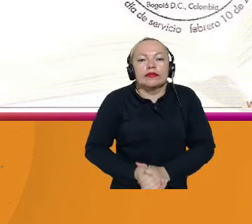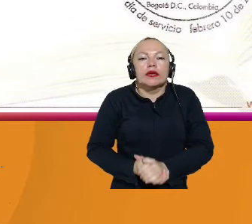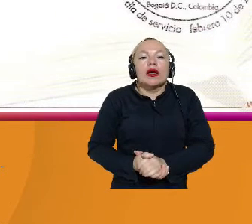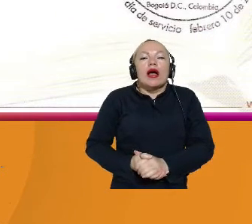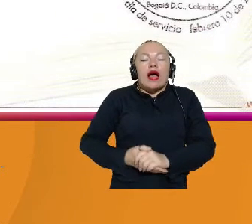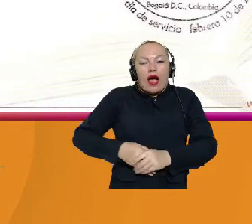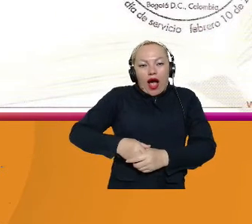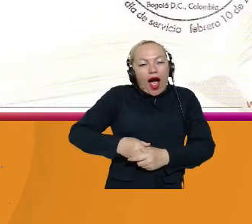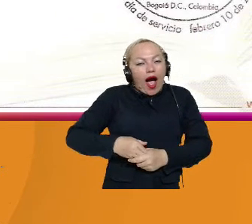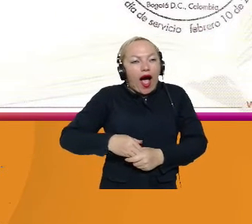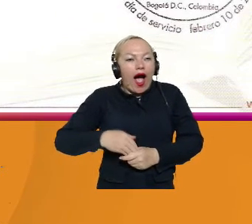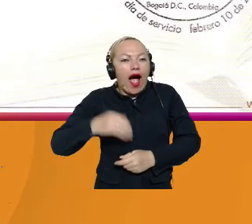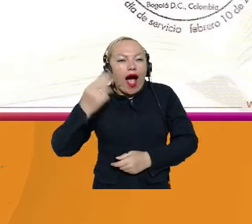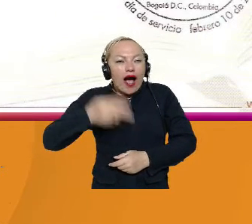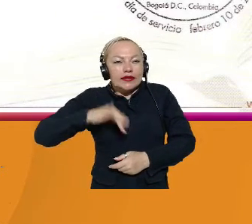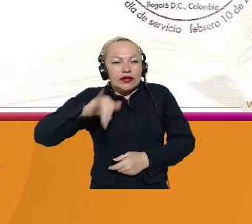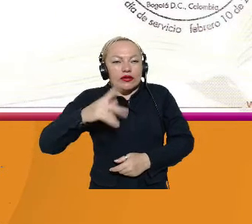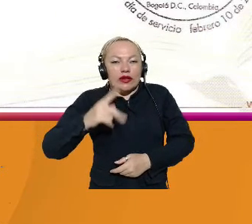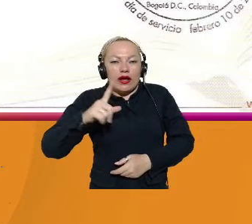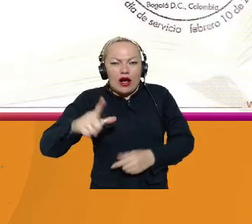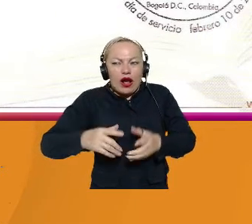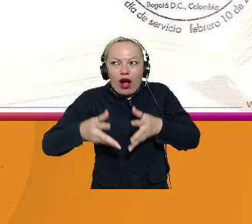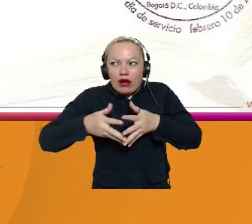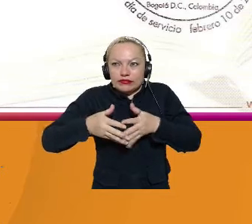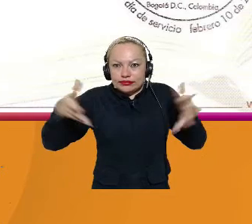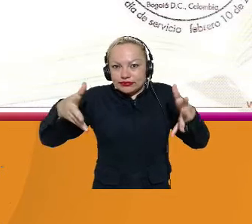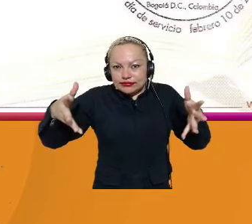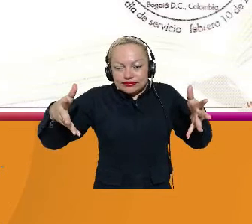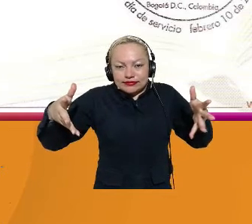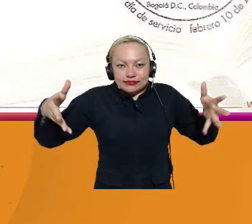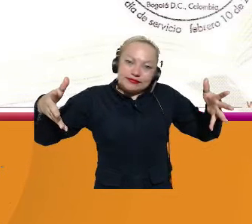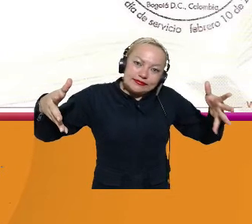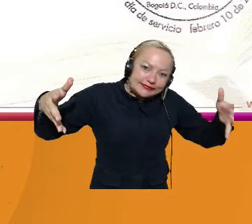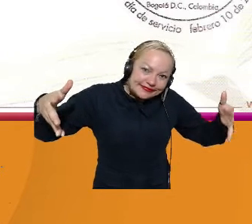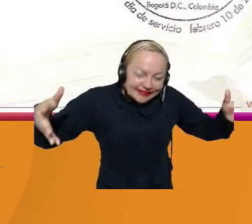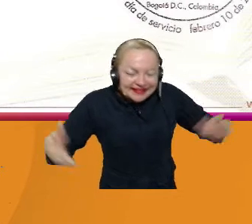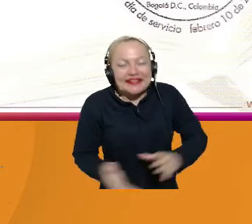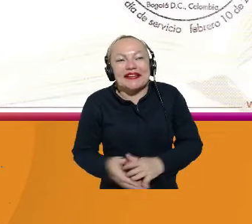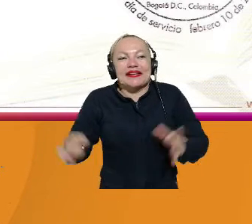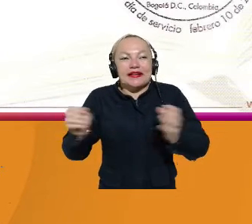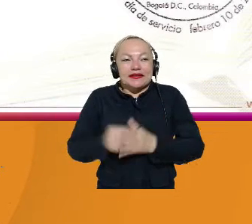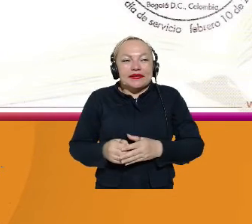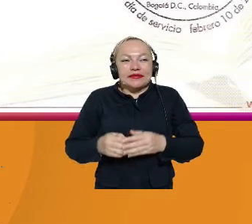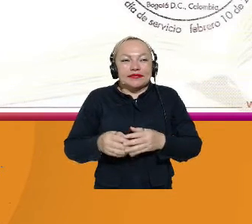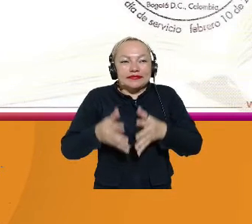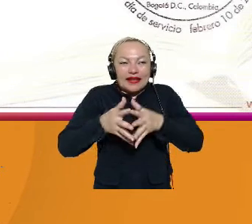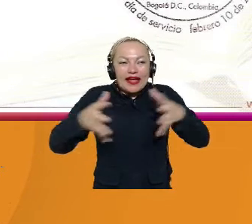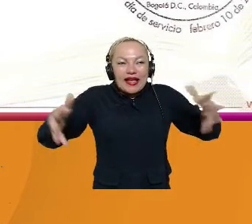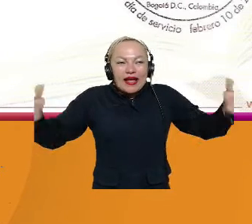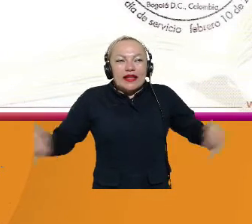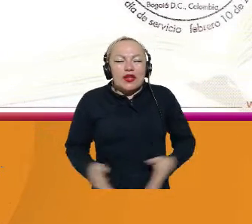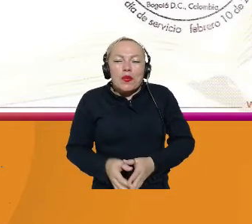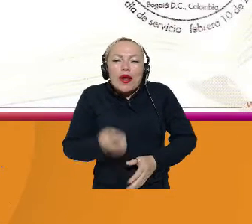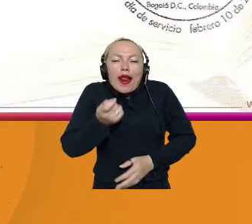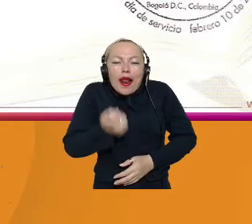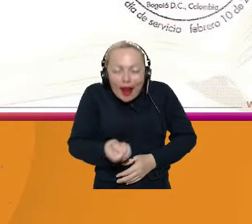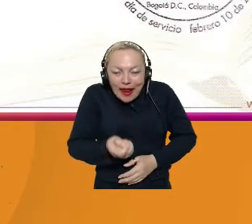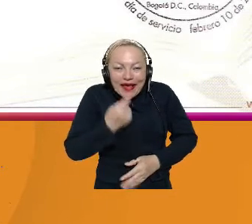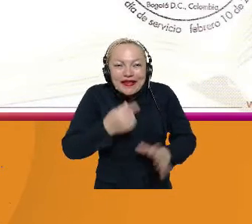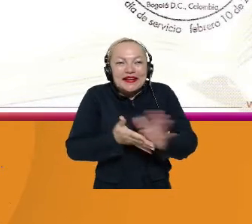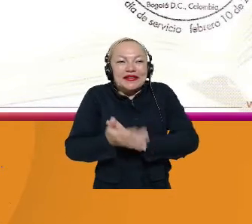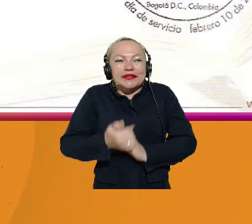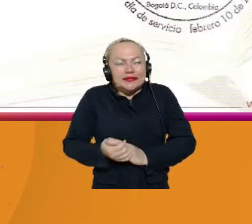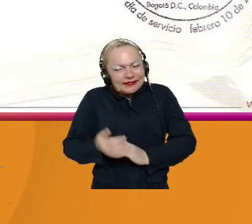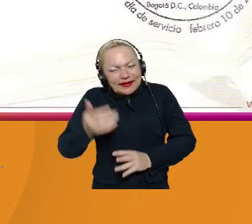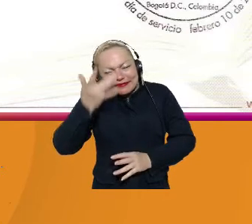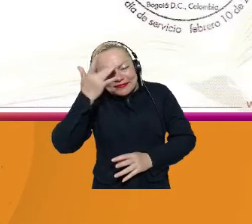HJCK, la emisora de la inmensa minoría. De la inmensa minoría, son muy chiquitos. Pero allí, tú simplemente...